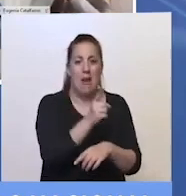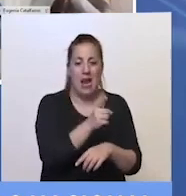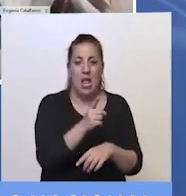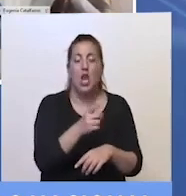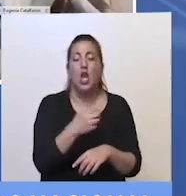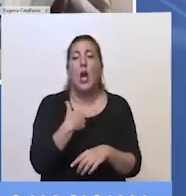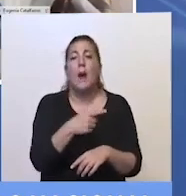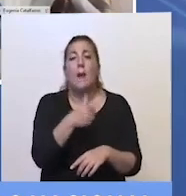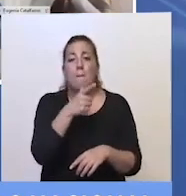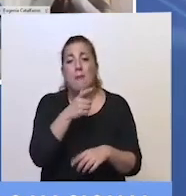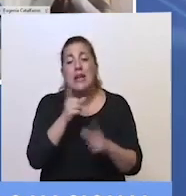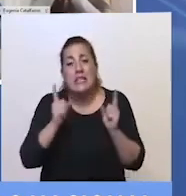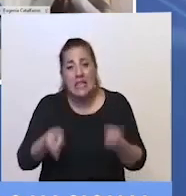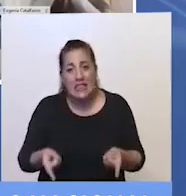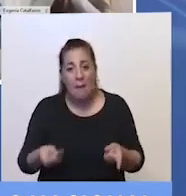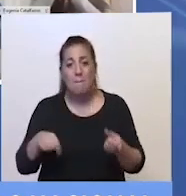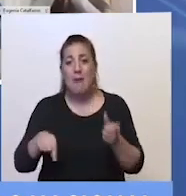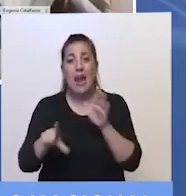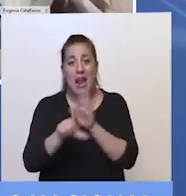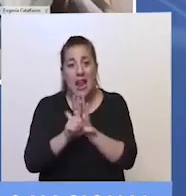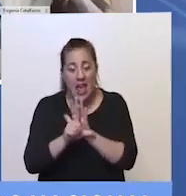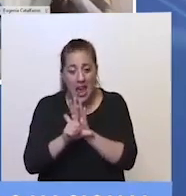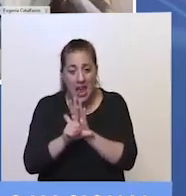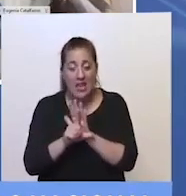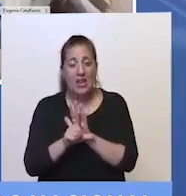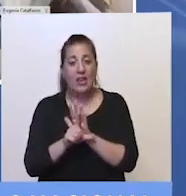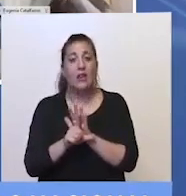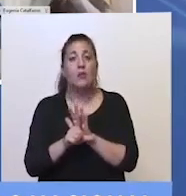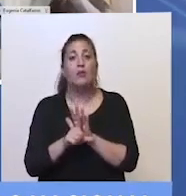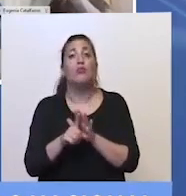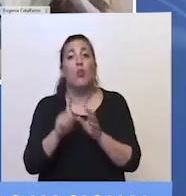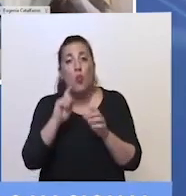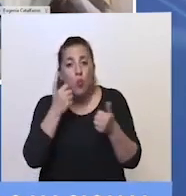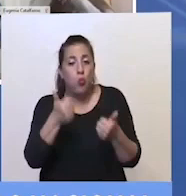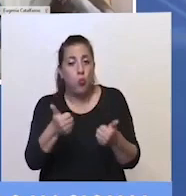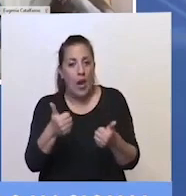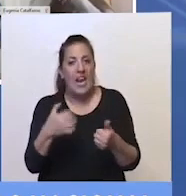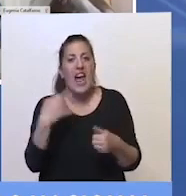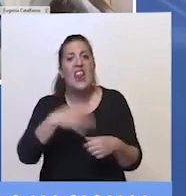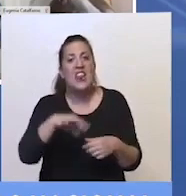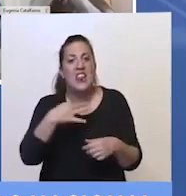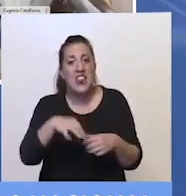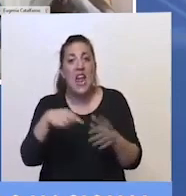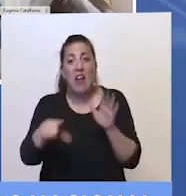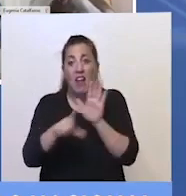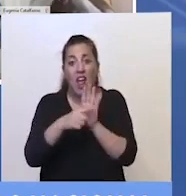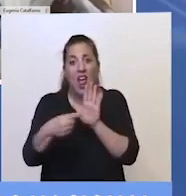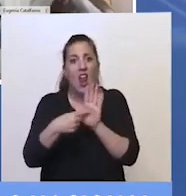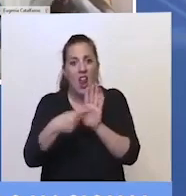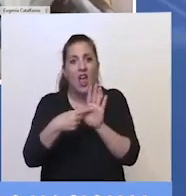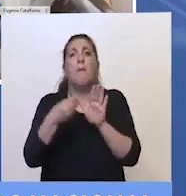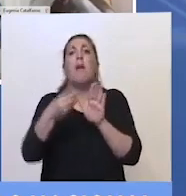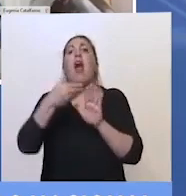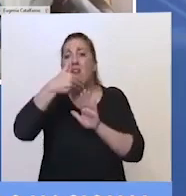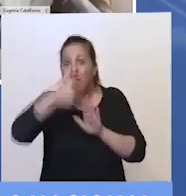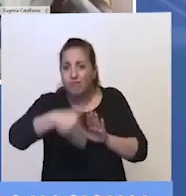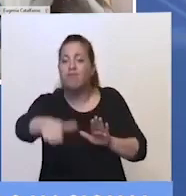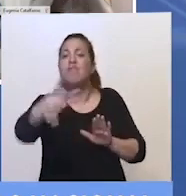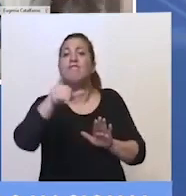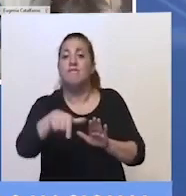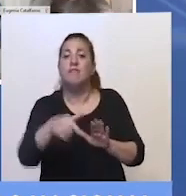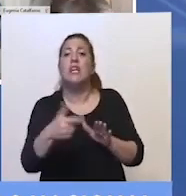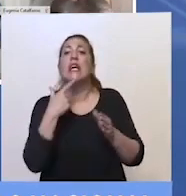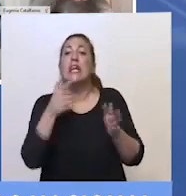también, en este caso, esta ley, que está muy buena, debe servir para el disparador de la implementación de lo que es